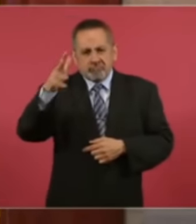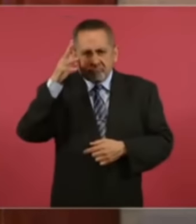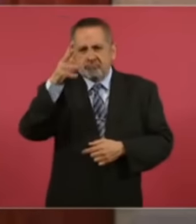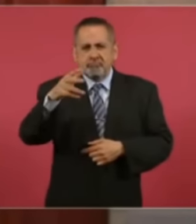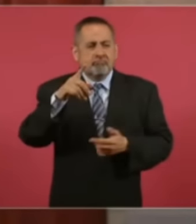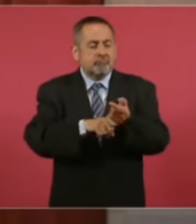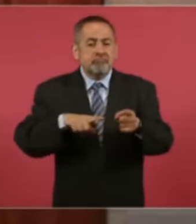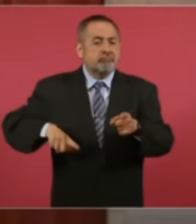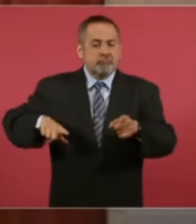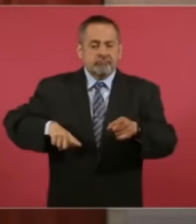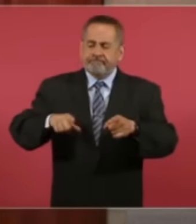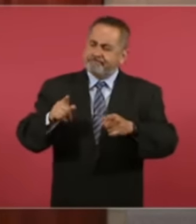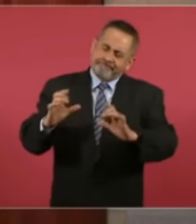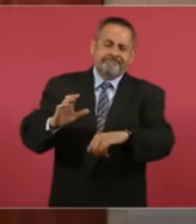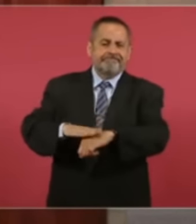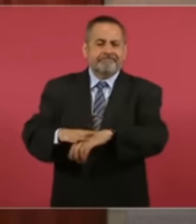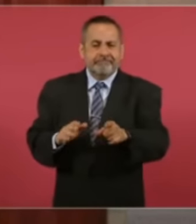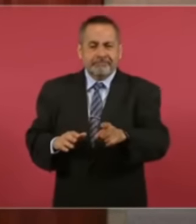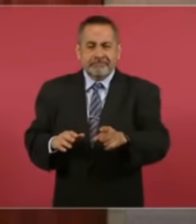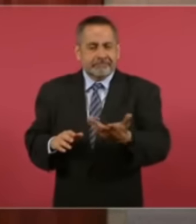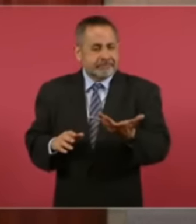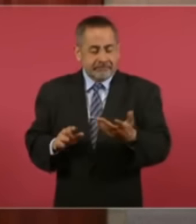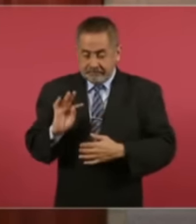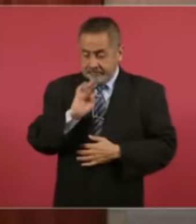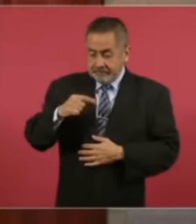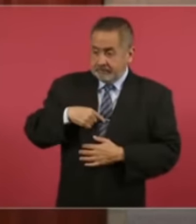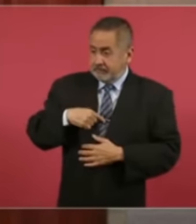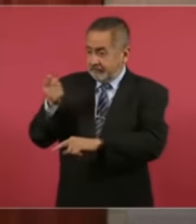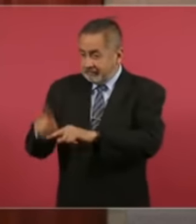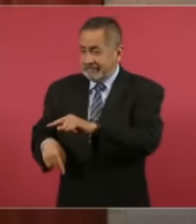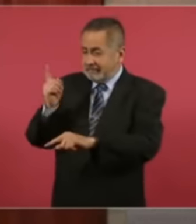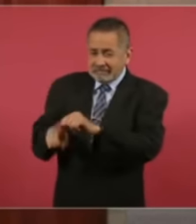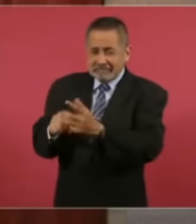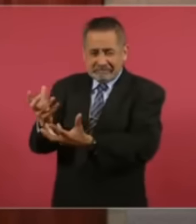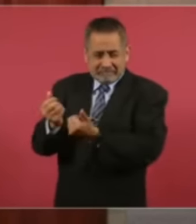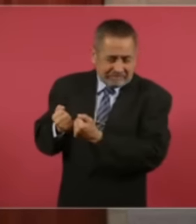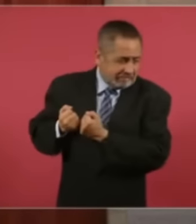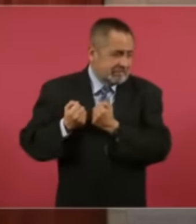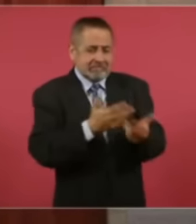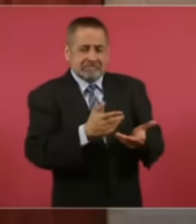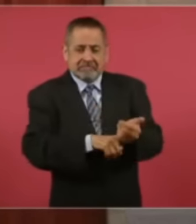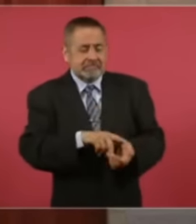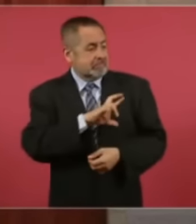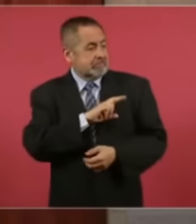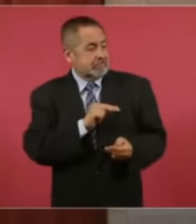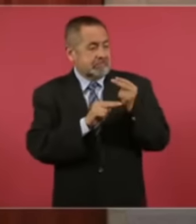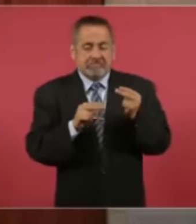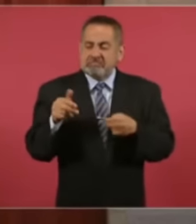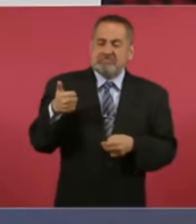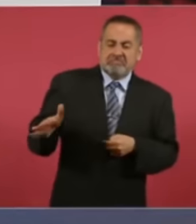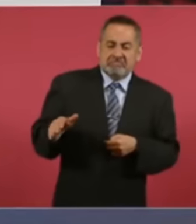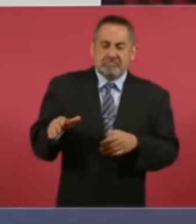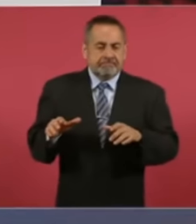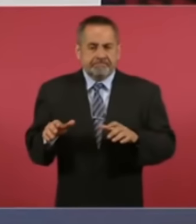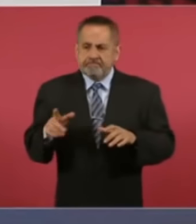a sus futuros gobernantes que pretendan entregar nuestros recursos energéticos a intereses ajenos a la nación